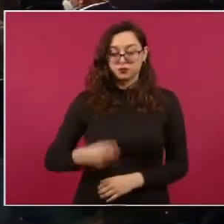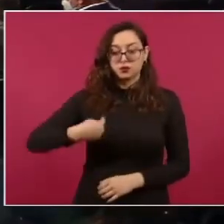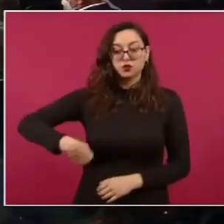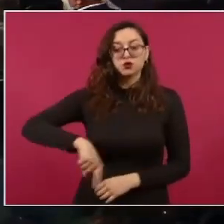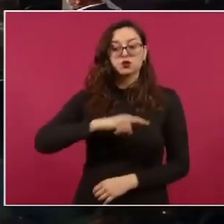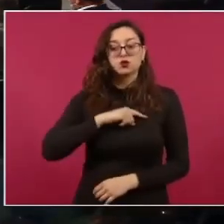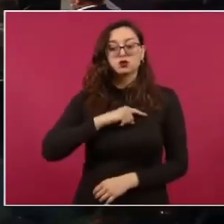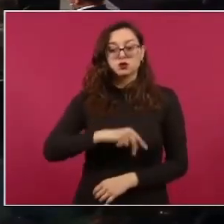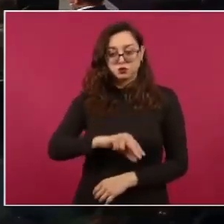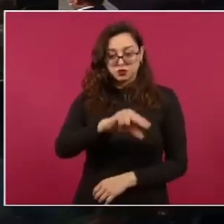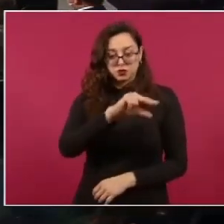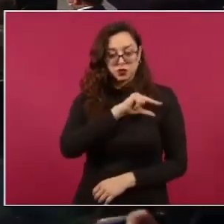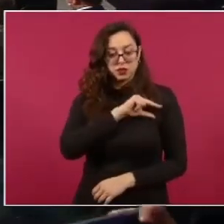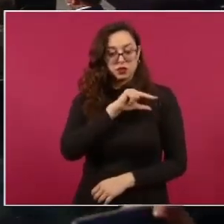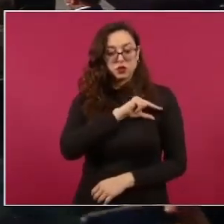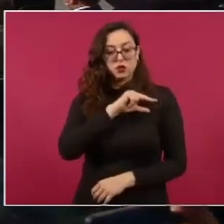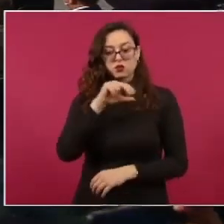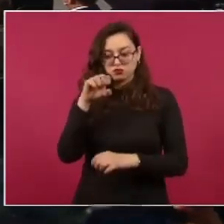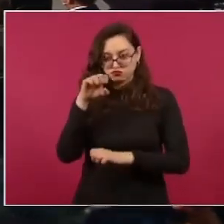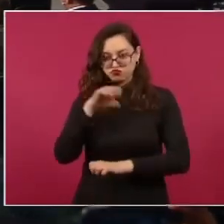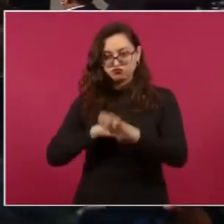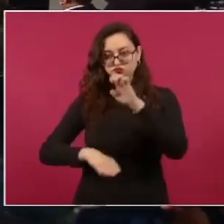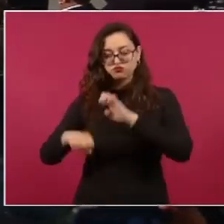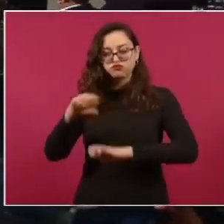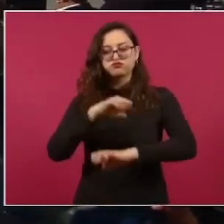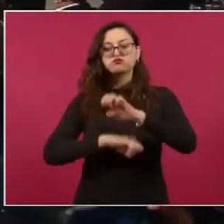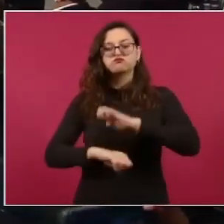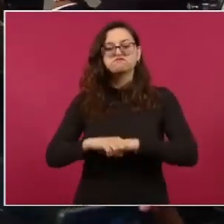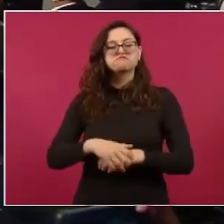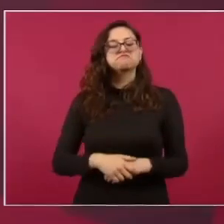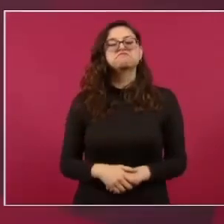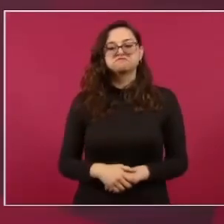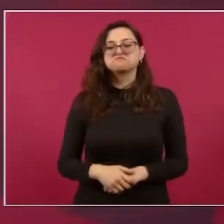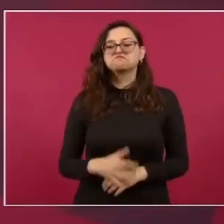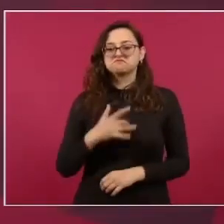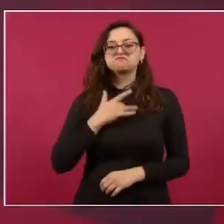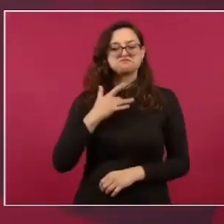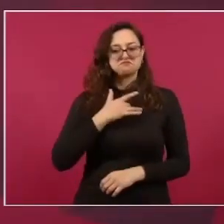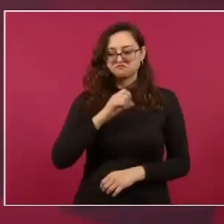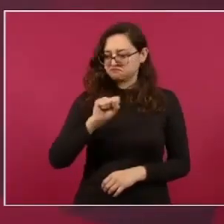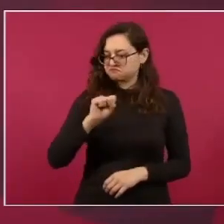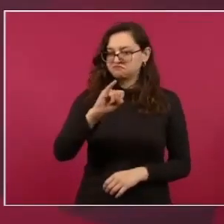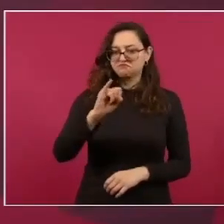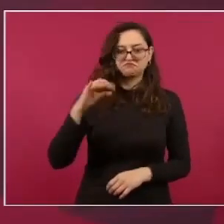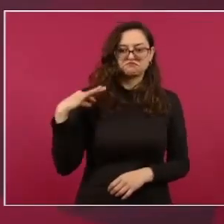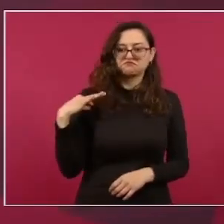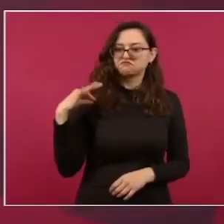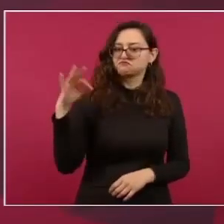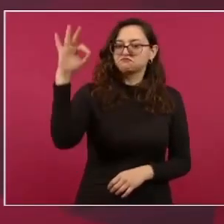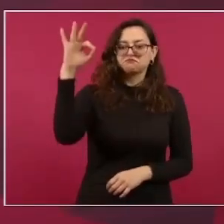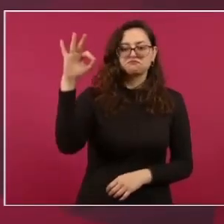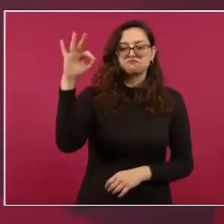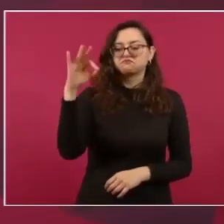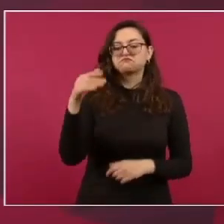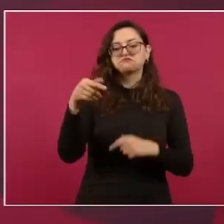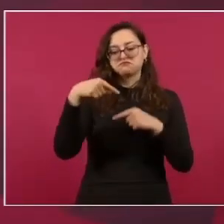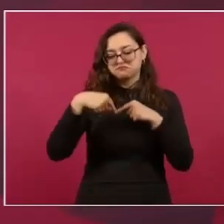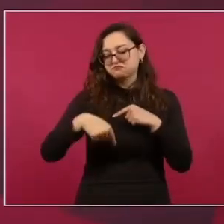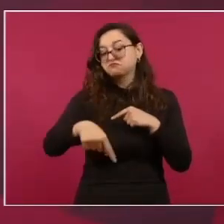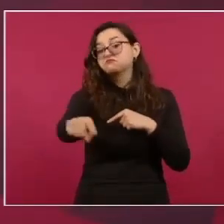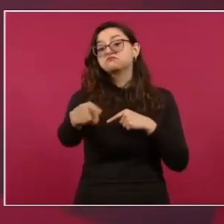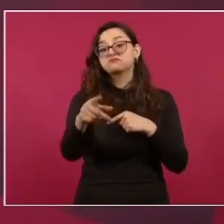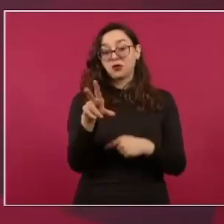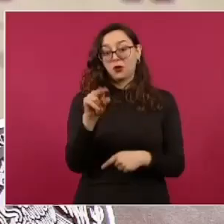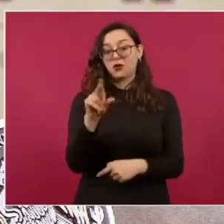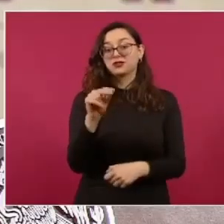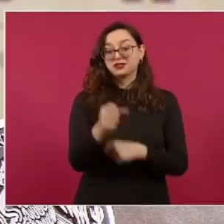privada, continuamos tendiendo la mano para construir en los siguientes 80